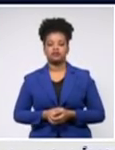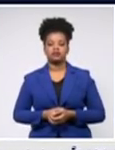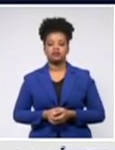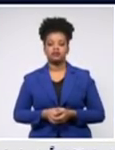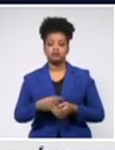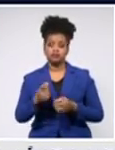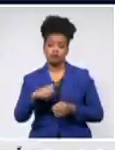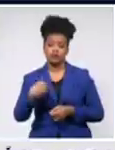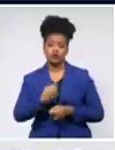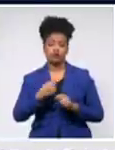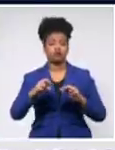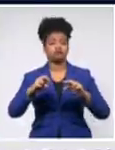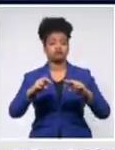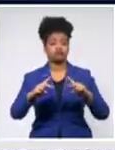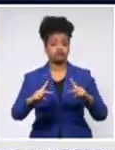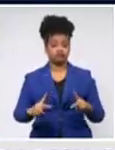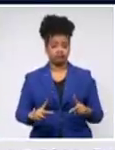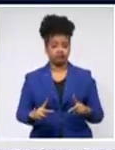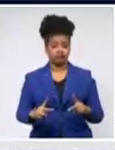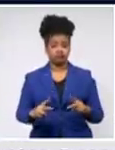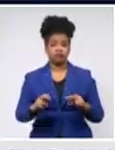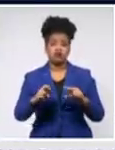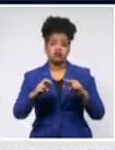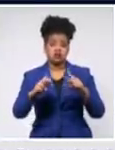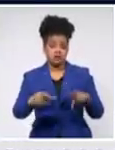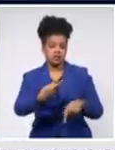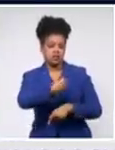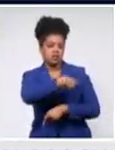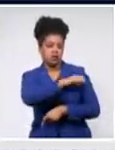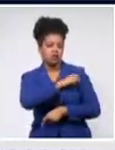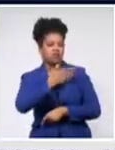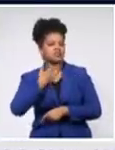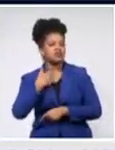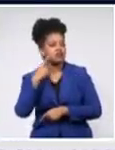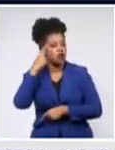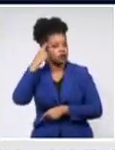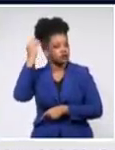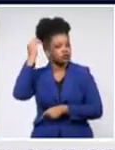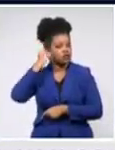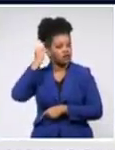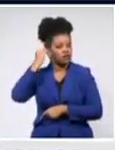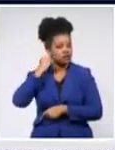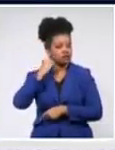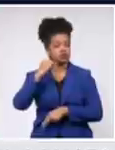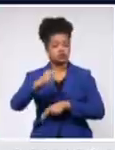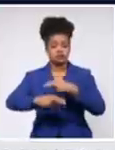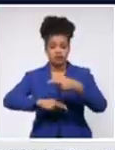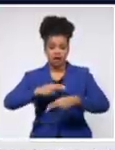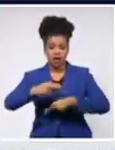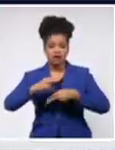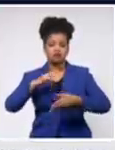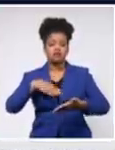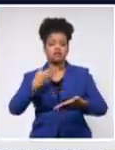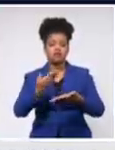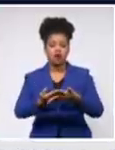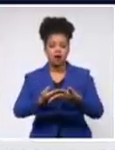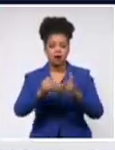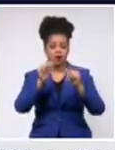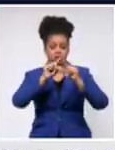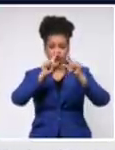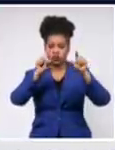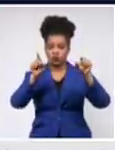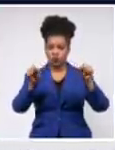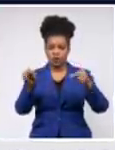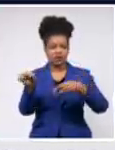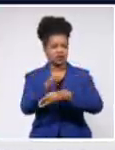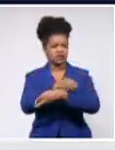Reiteramos, por insistencia de nuestra población, que se procesan muestras de todas las provincias, de